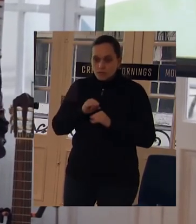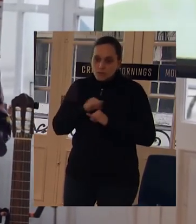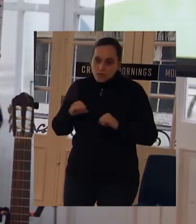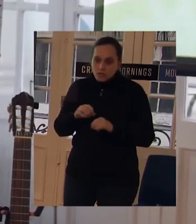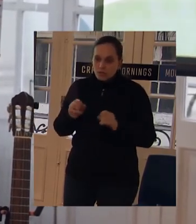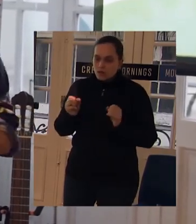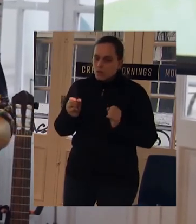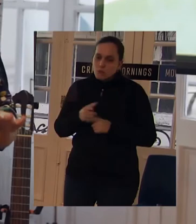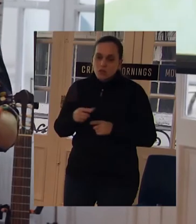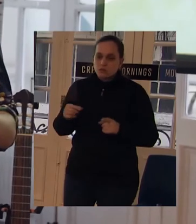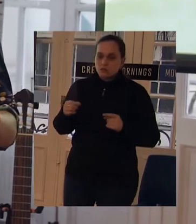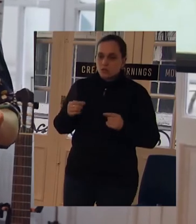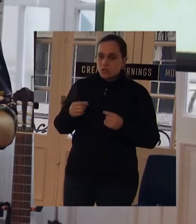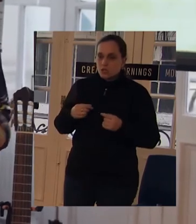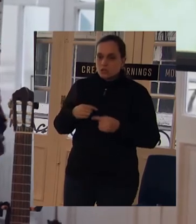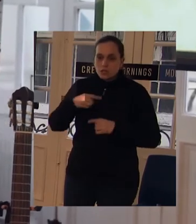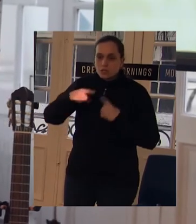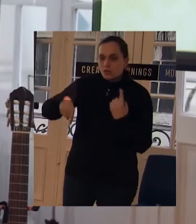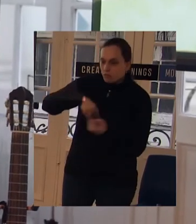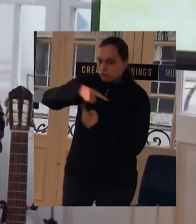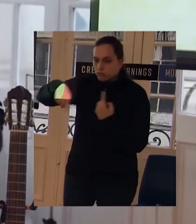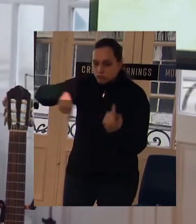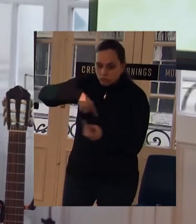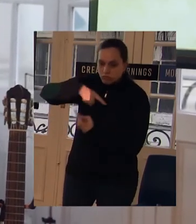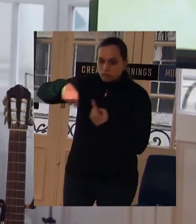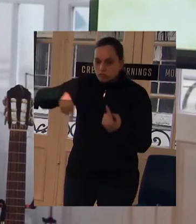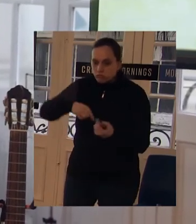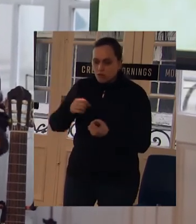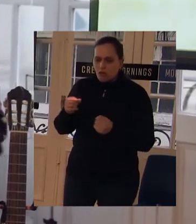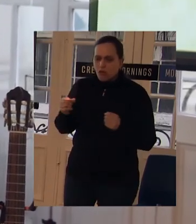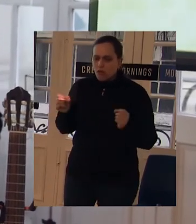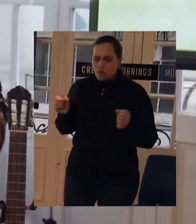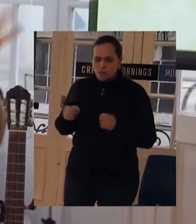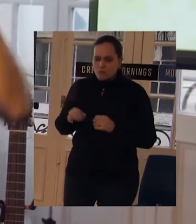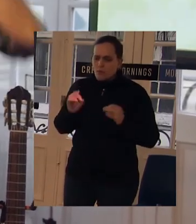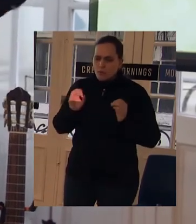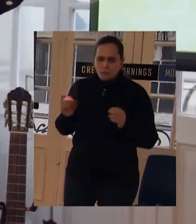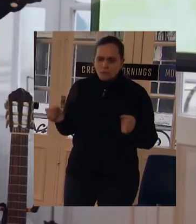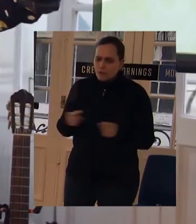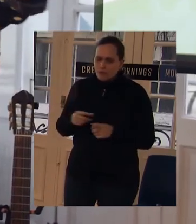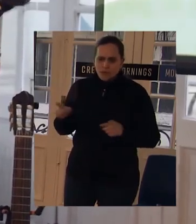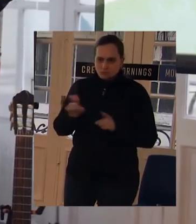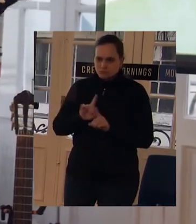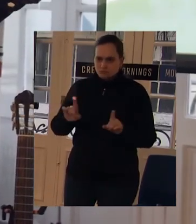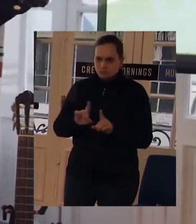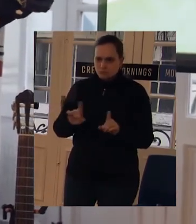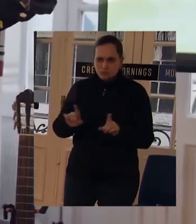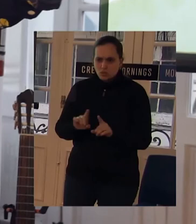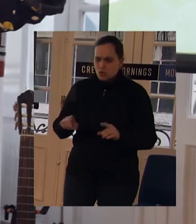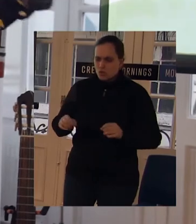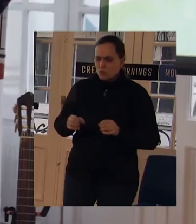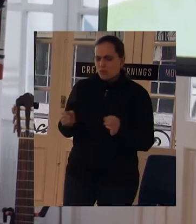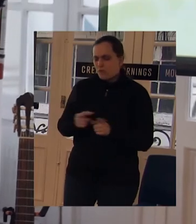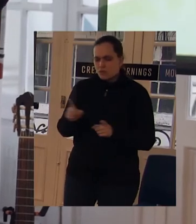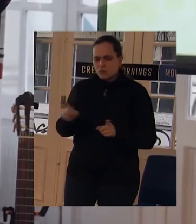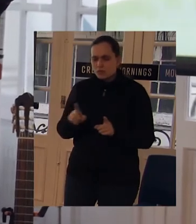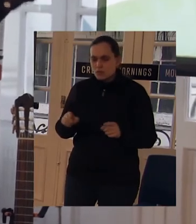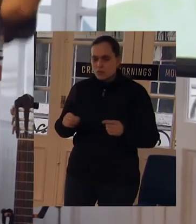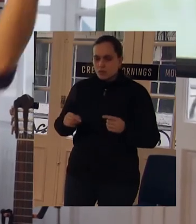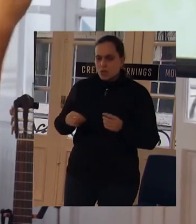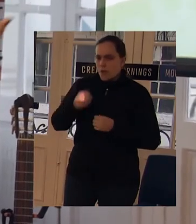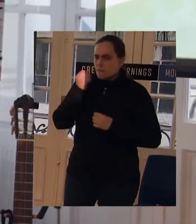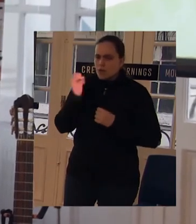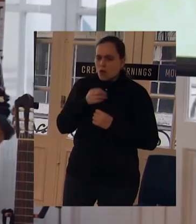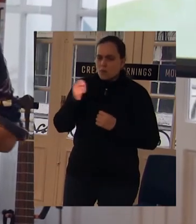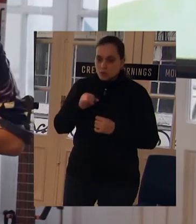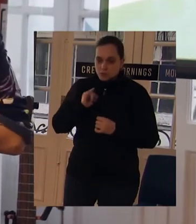entrar en un loop inútil de querer perfeccionar lo imperfeccionable. O sea, es como que todo puede ser perfecto y todo lo podemos hacer más